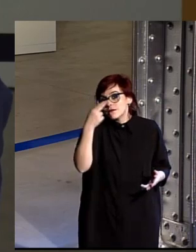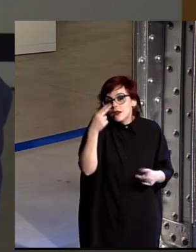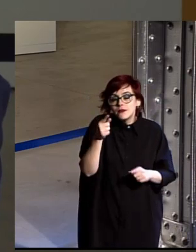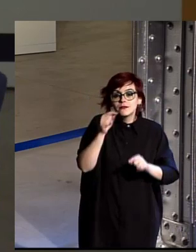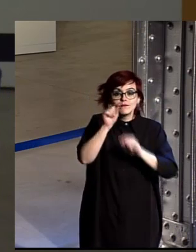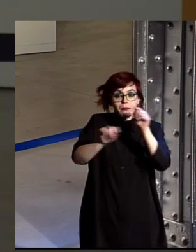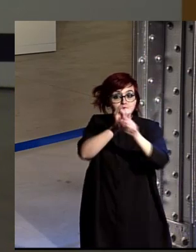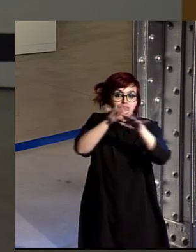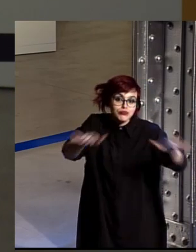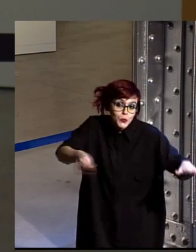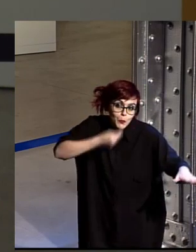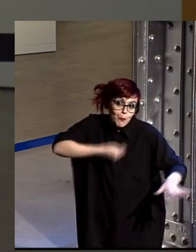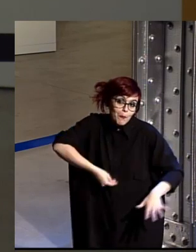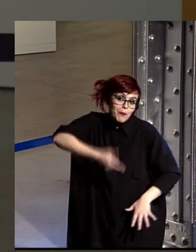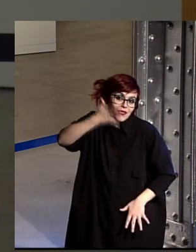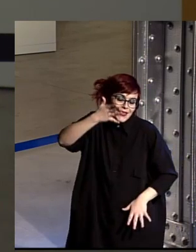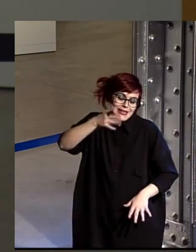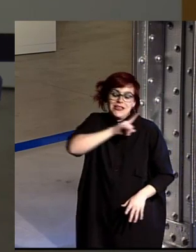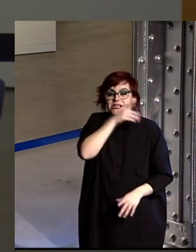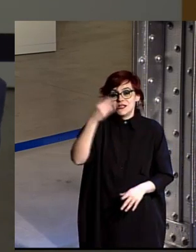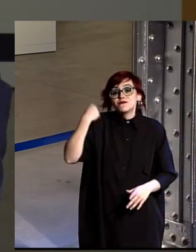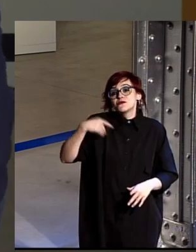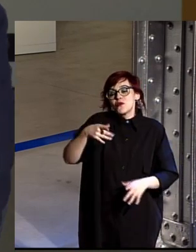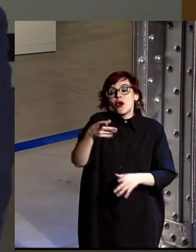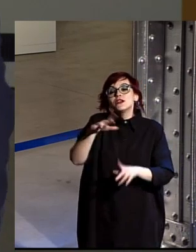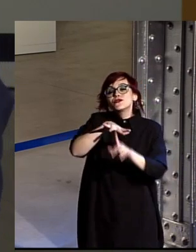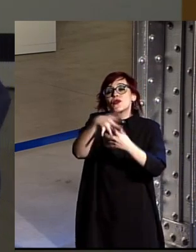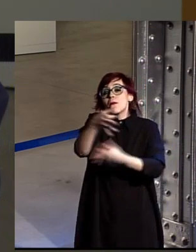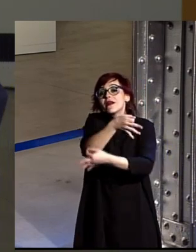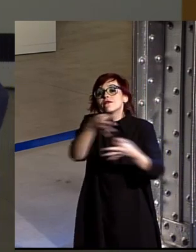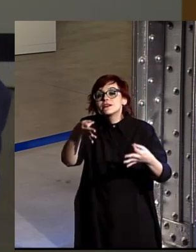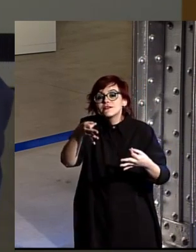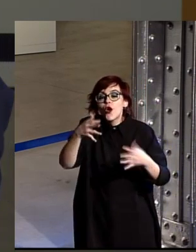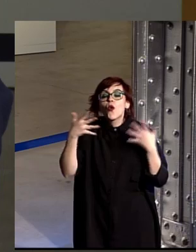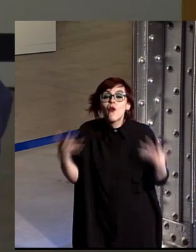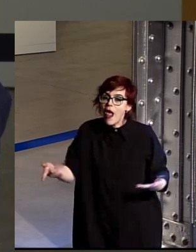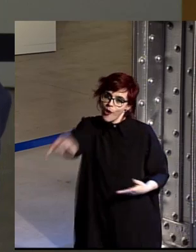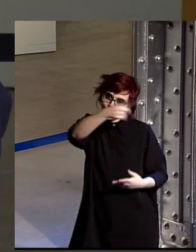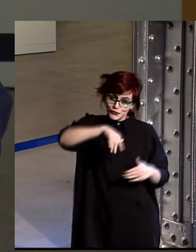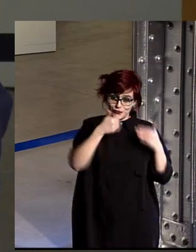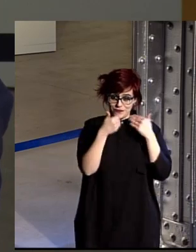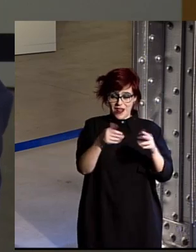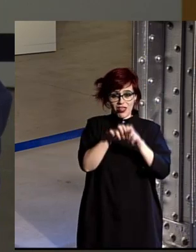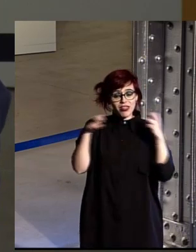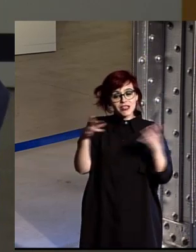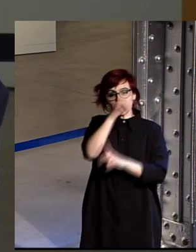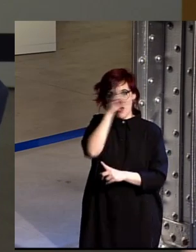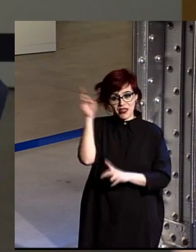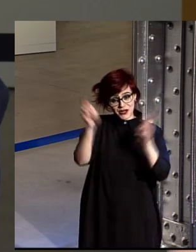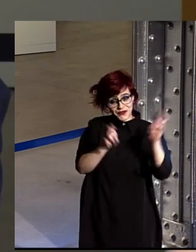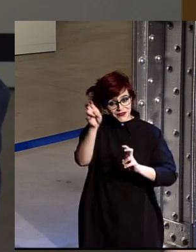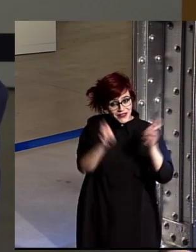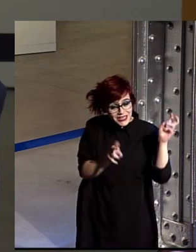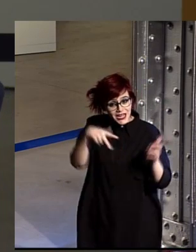las pandemias, ¿no? Y luego la tercera pata de esta tormenta perfecta sois todos vosotros que estáis aquí, que lo agradezco mucho en Madrid, este evento